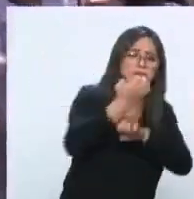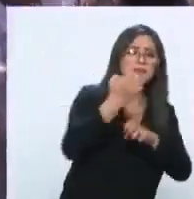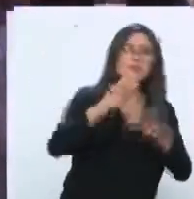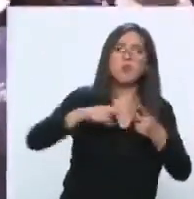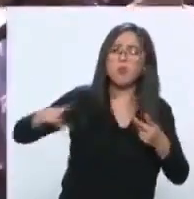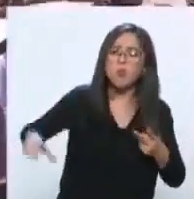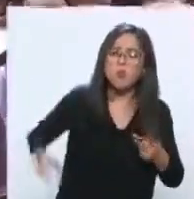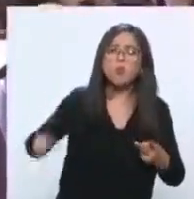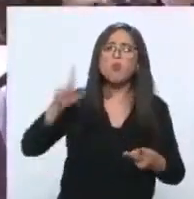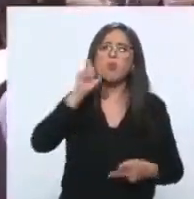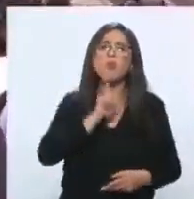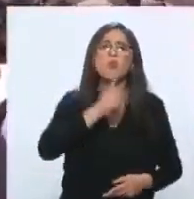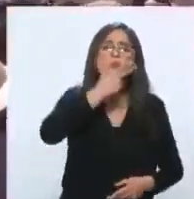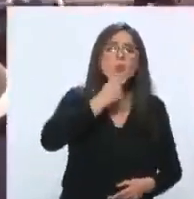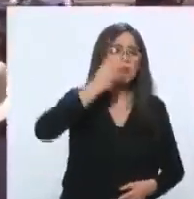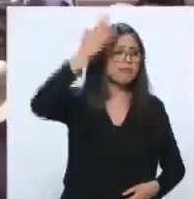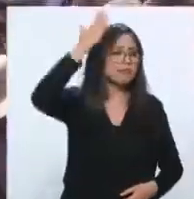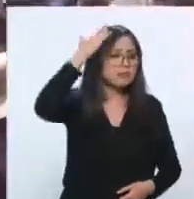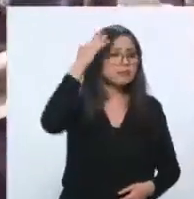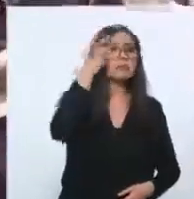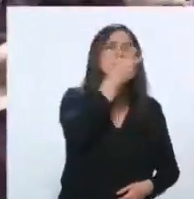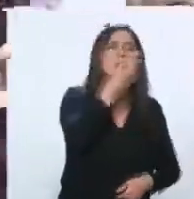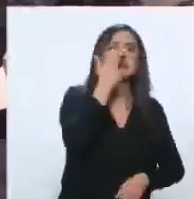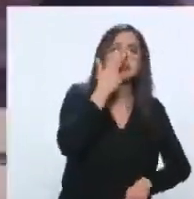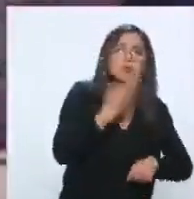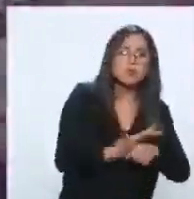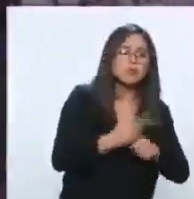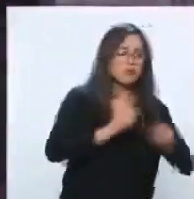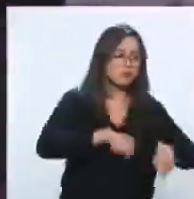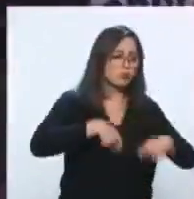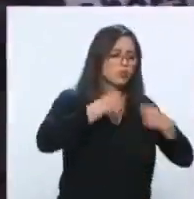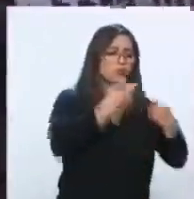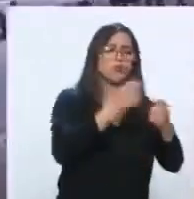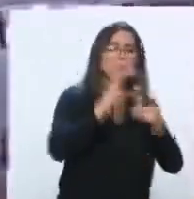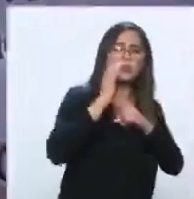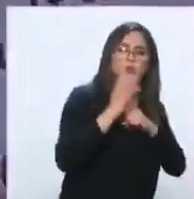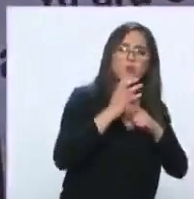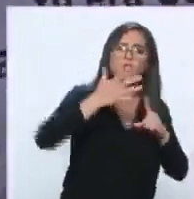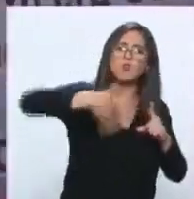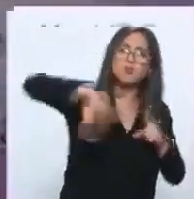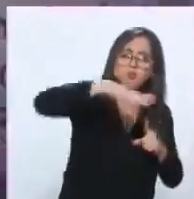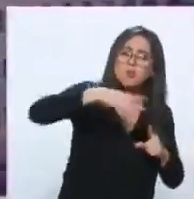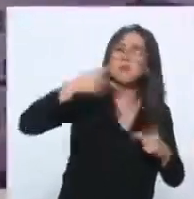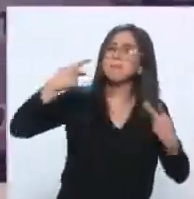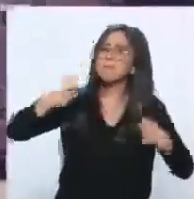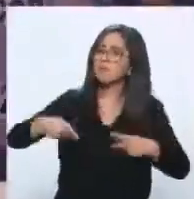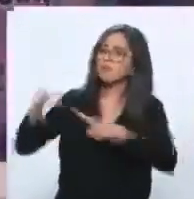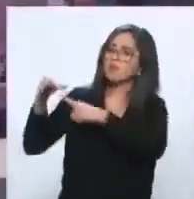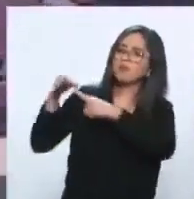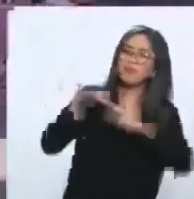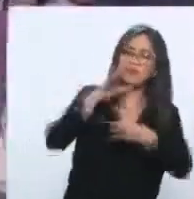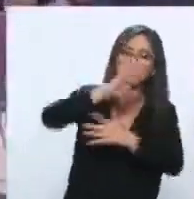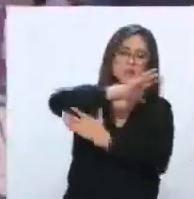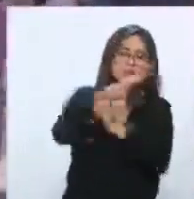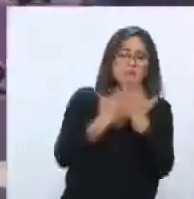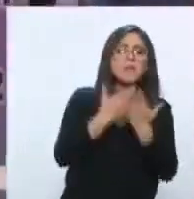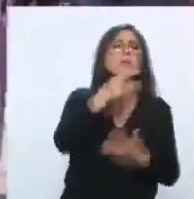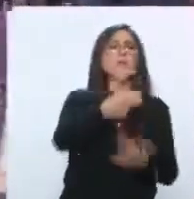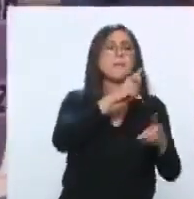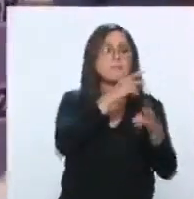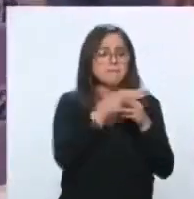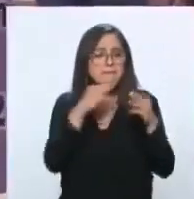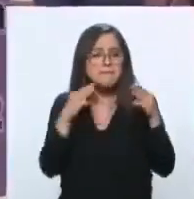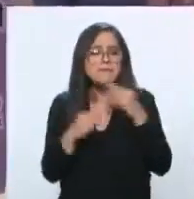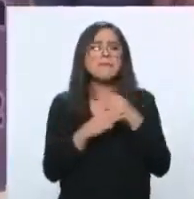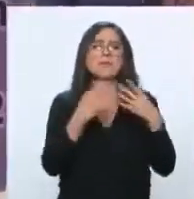gobernadores, de fortalecer a las comisiones de búsqueda, dándoles personal, dándoles instalaciones y dándoles insumos. Por supuesto que desde el gobierno